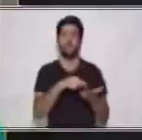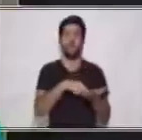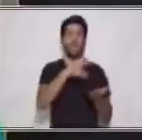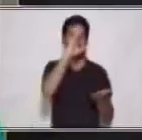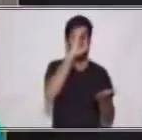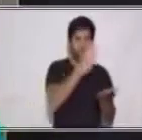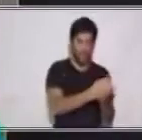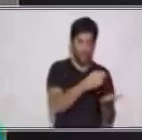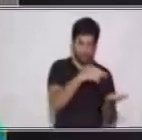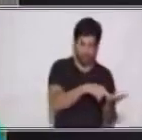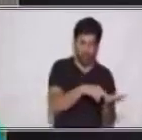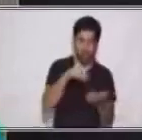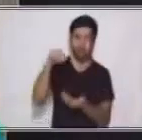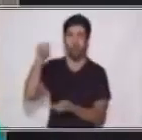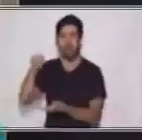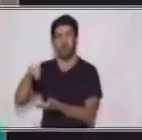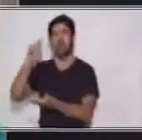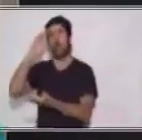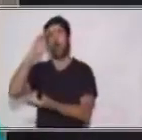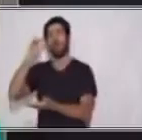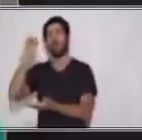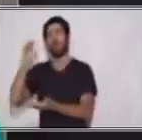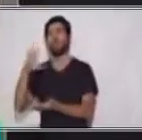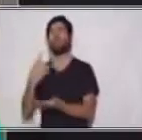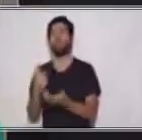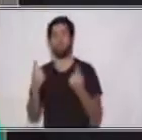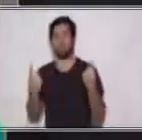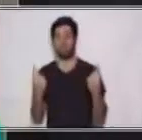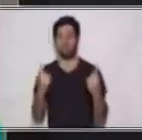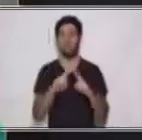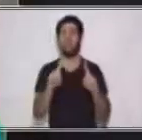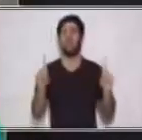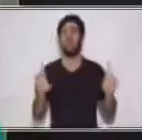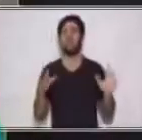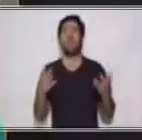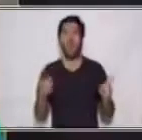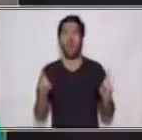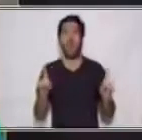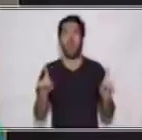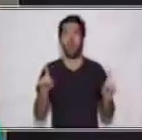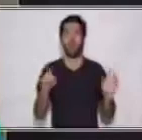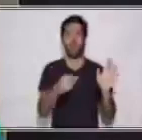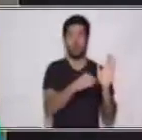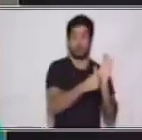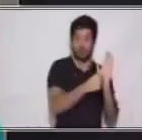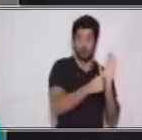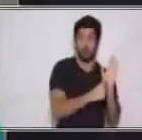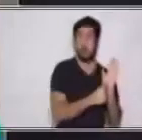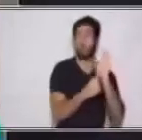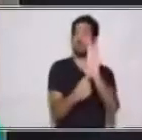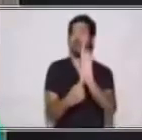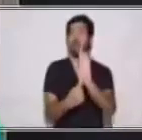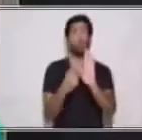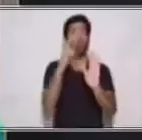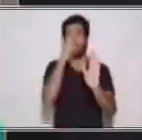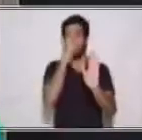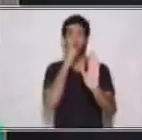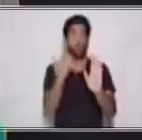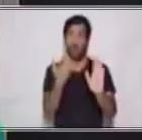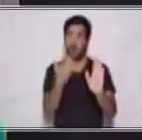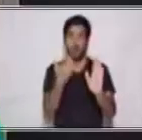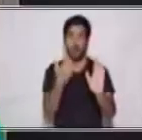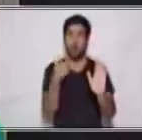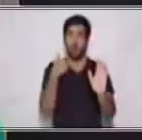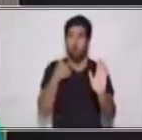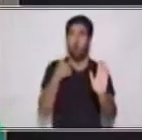opinión? Son valoraciones subjetivas, pero no hay una evidencia directa con lo que se piensa. Y han